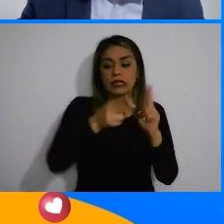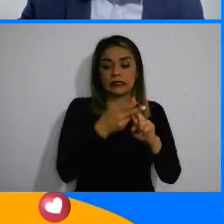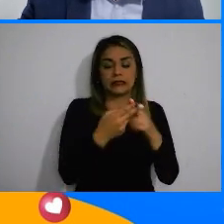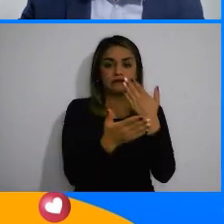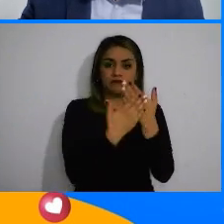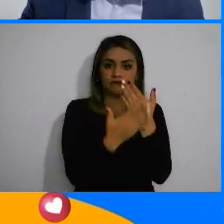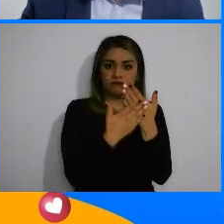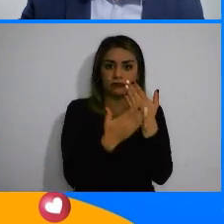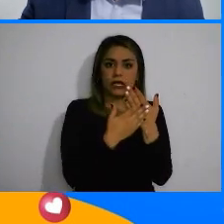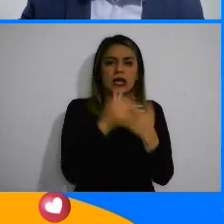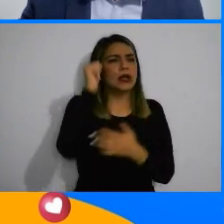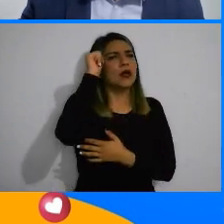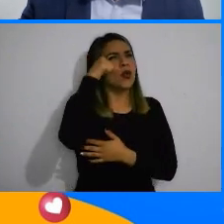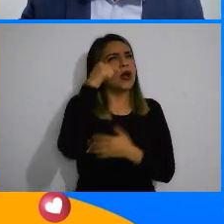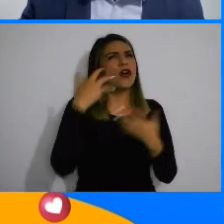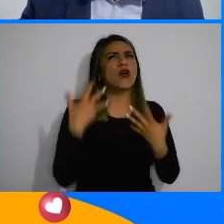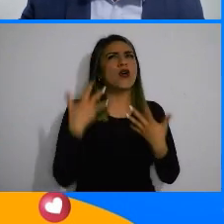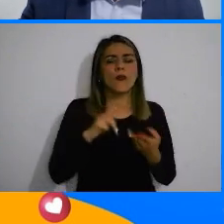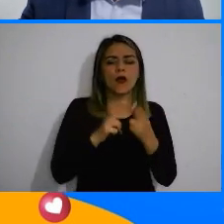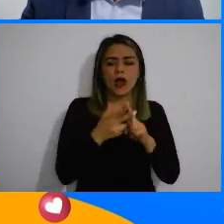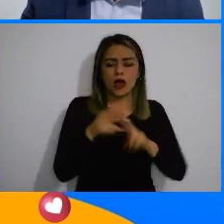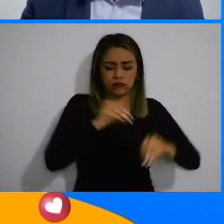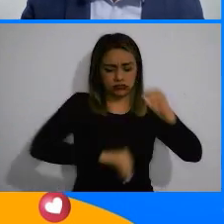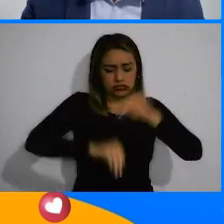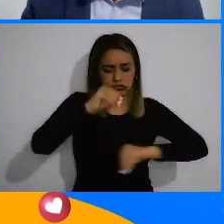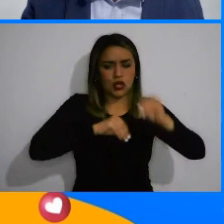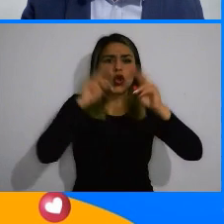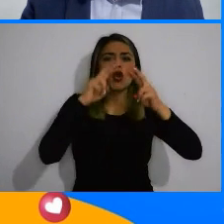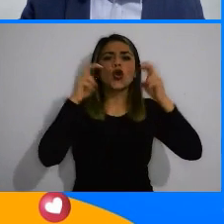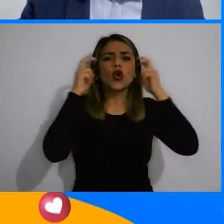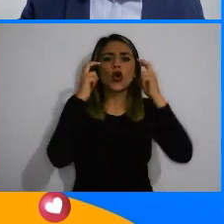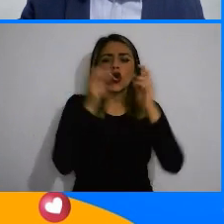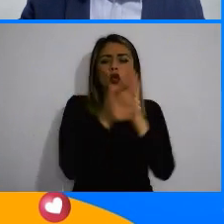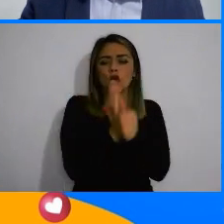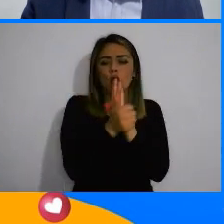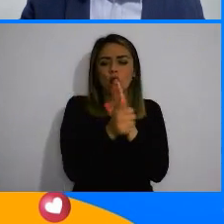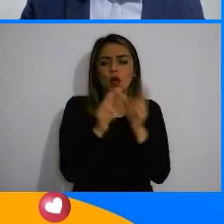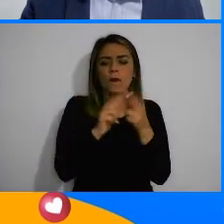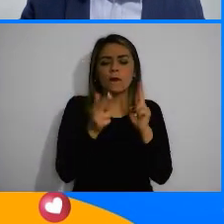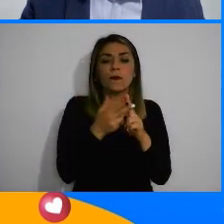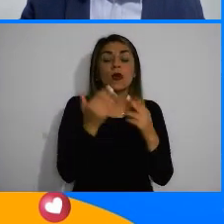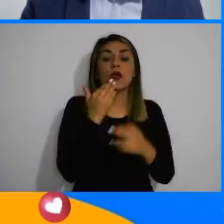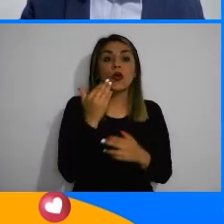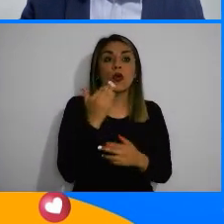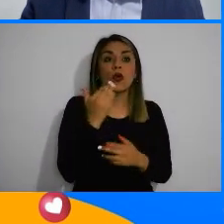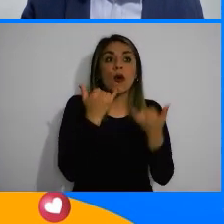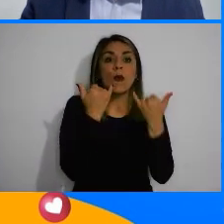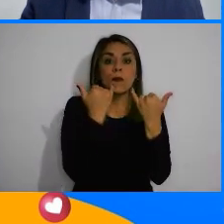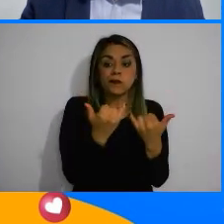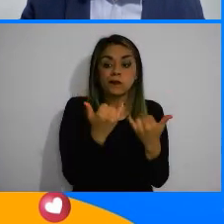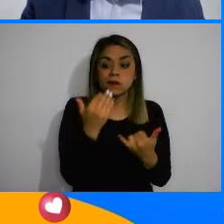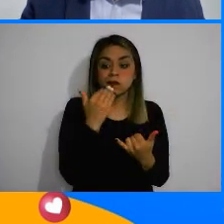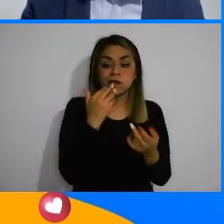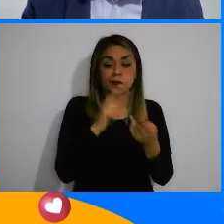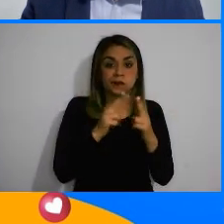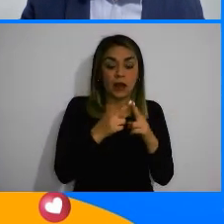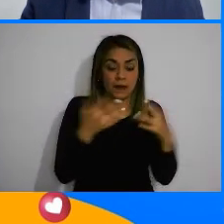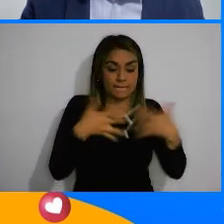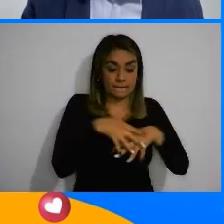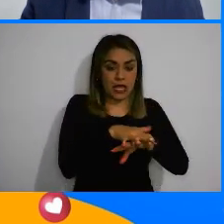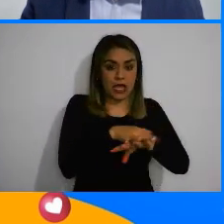o nos recuerda, ha generado conocimiento, saber que cuando los tejidos se